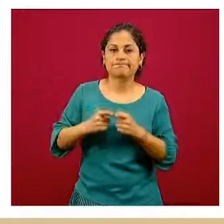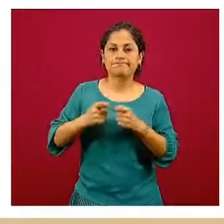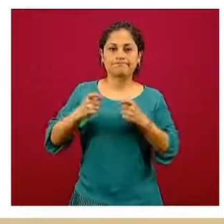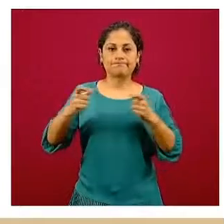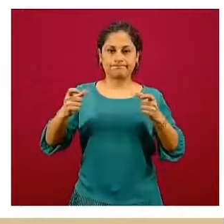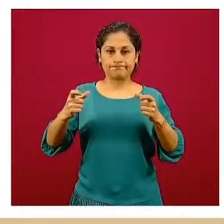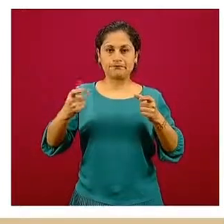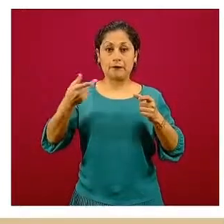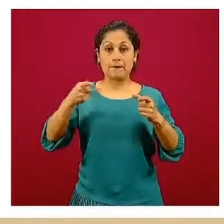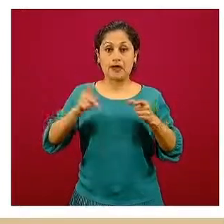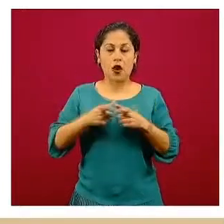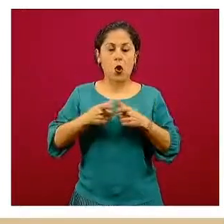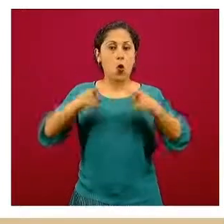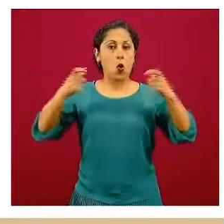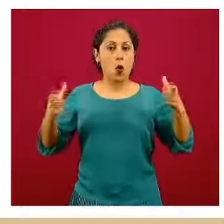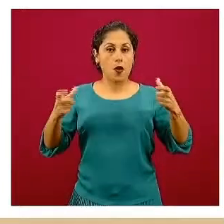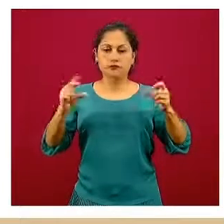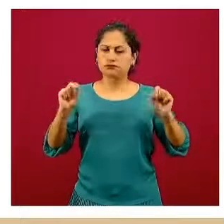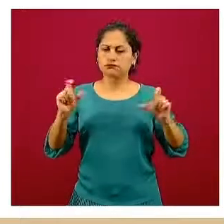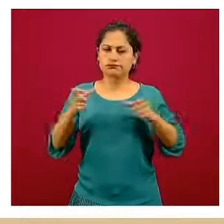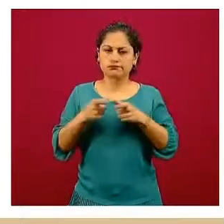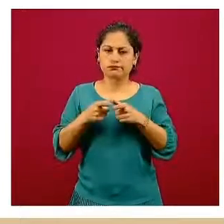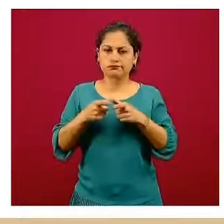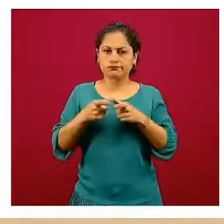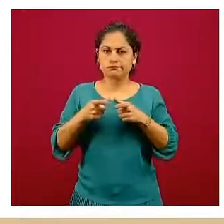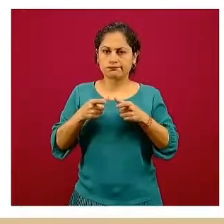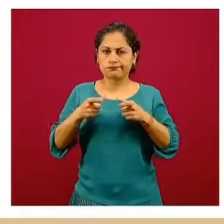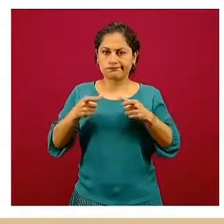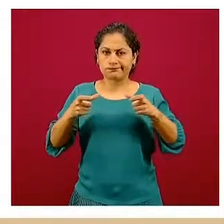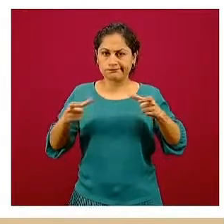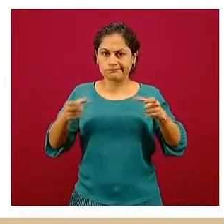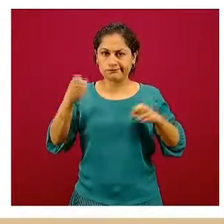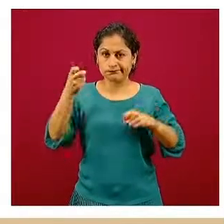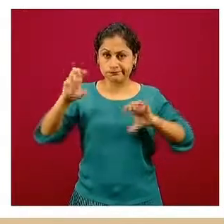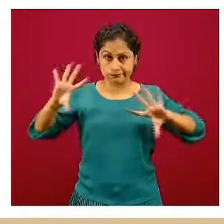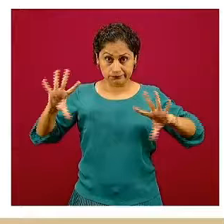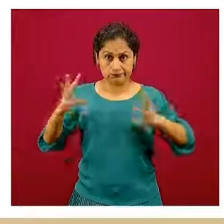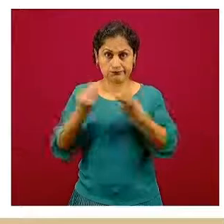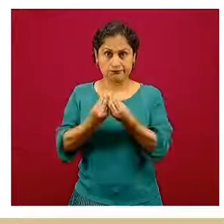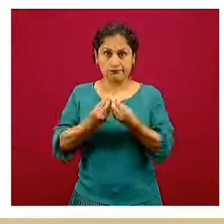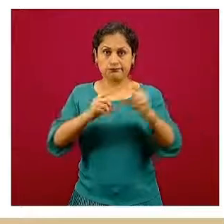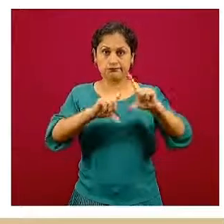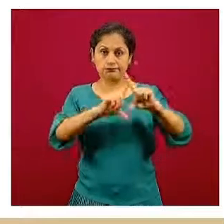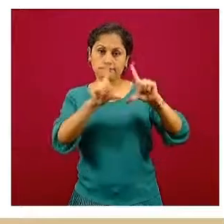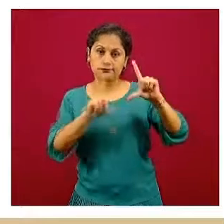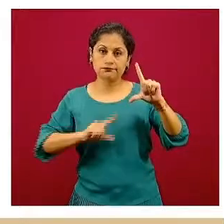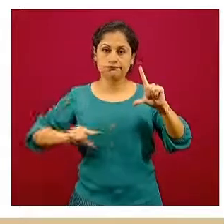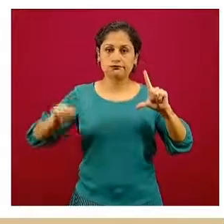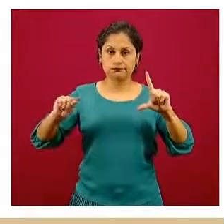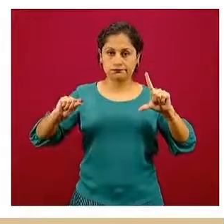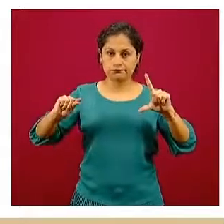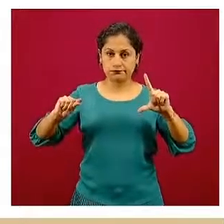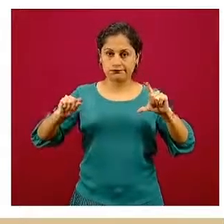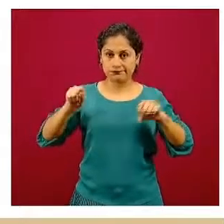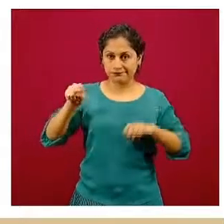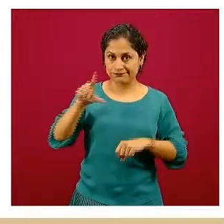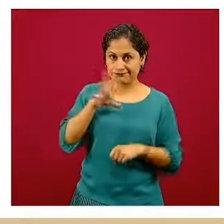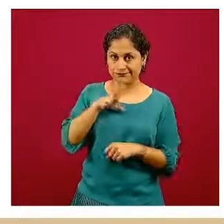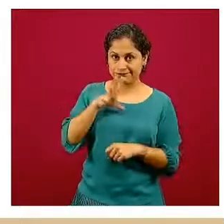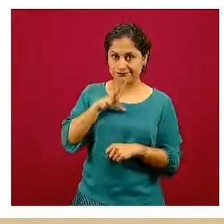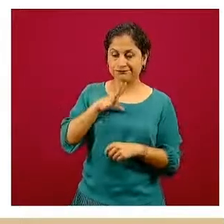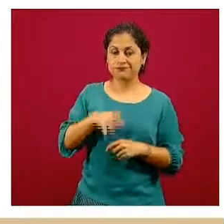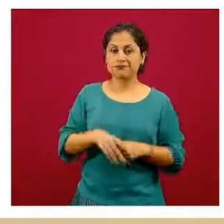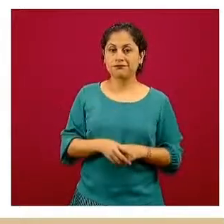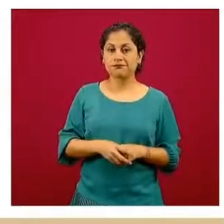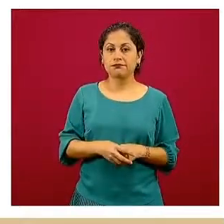como a estabilizarse, recordando además que esta es la curva nacional, o sea, es la suma de todos los casos que en su momento se han confirmado en las